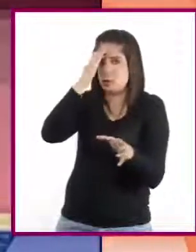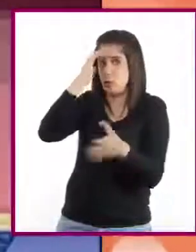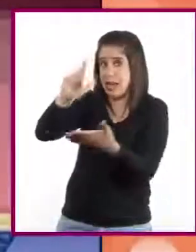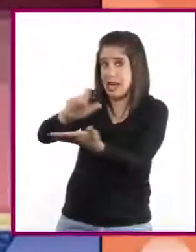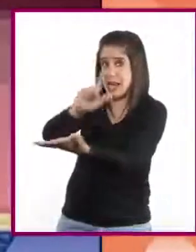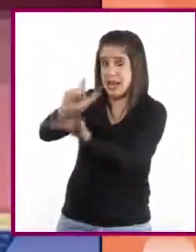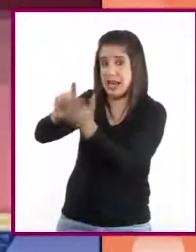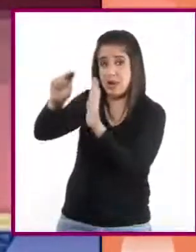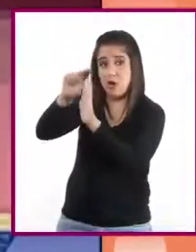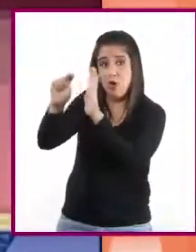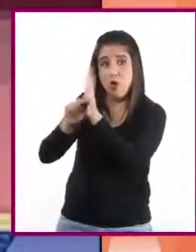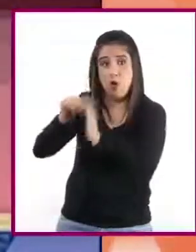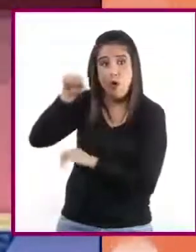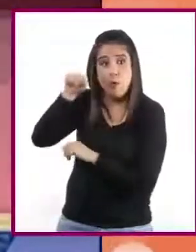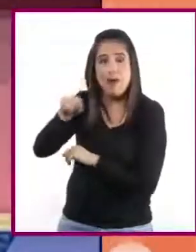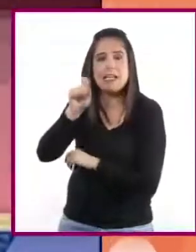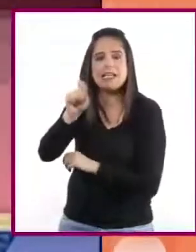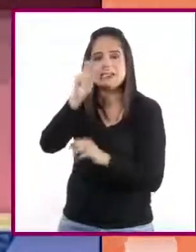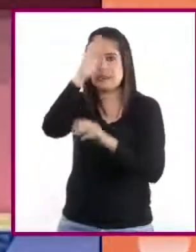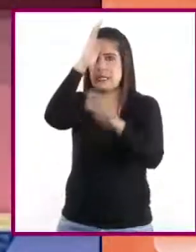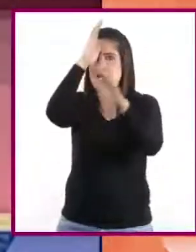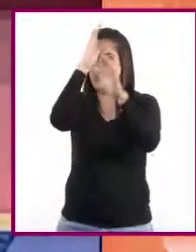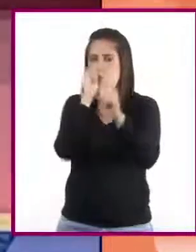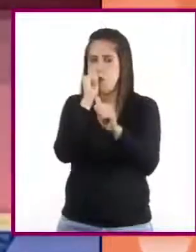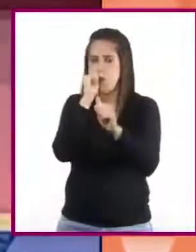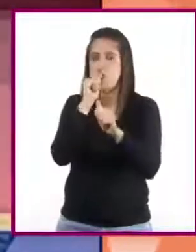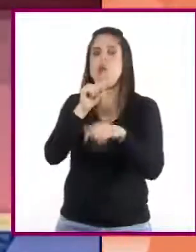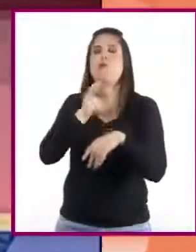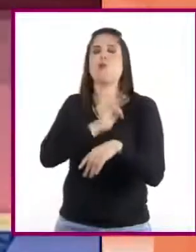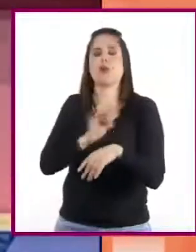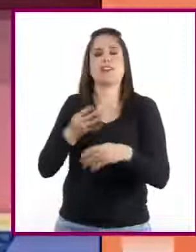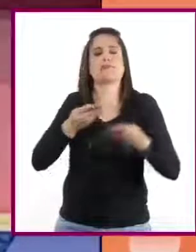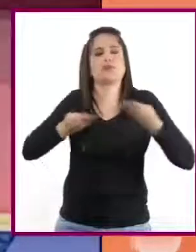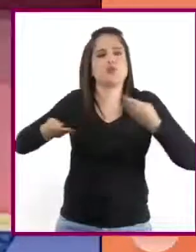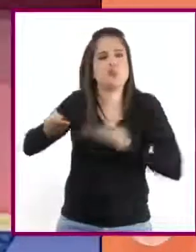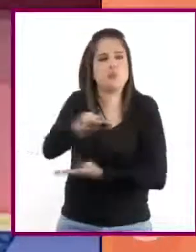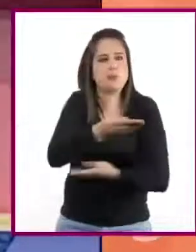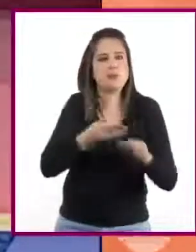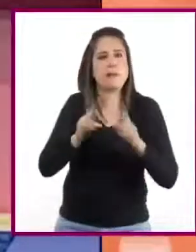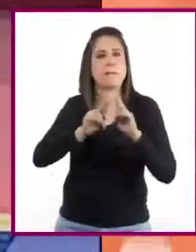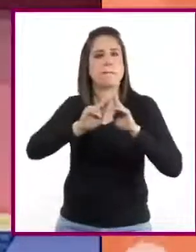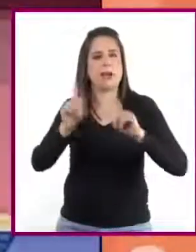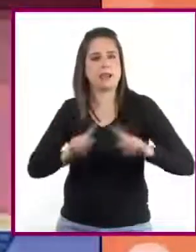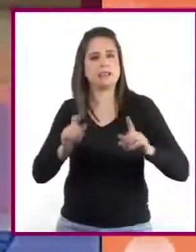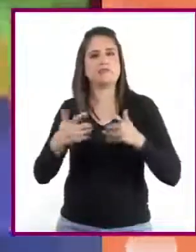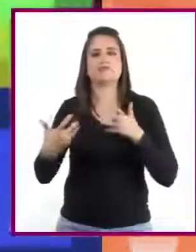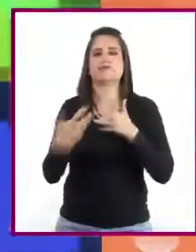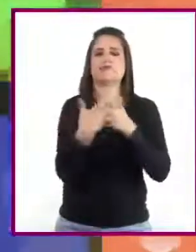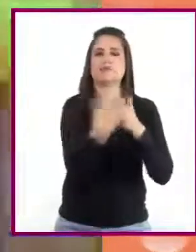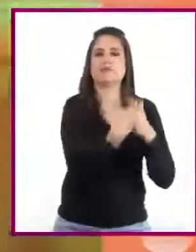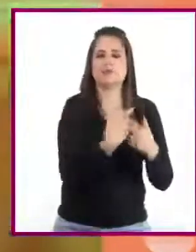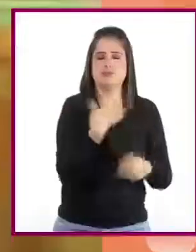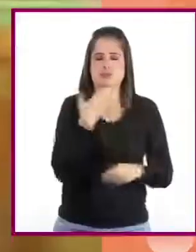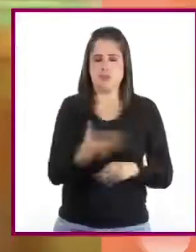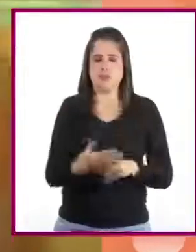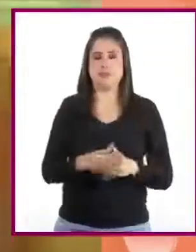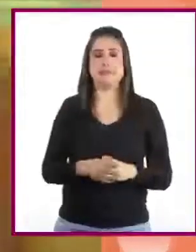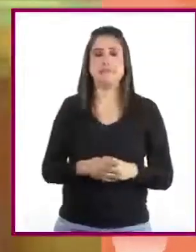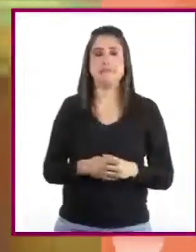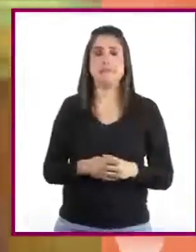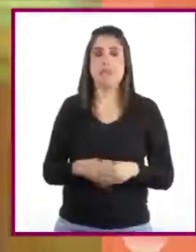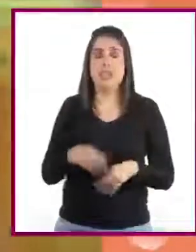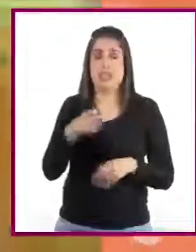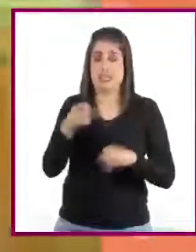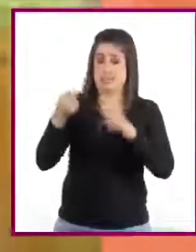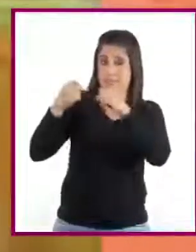normas representan acuerdos que nos permiten convivir de manera satisfactoria y armónica. Este